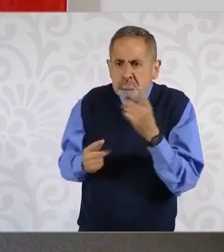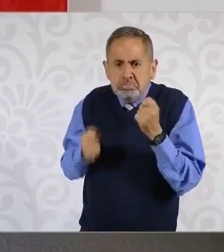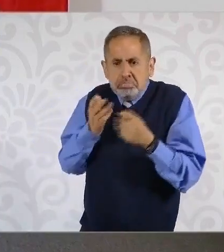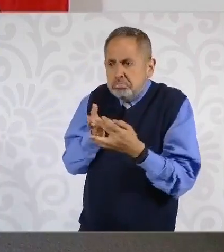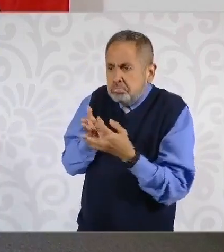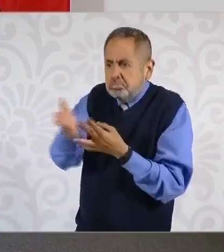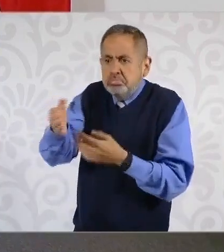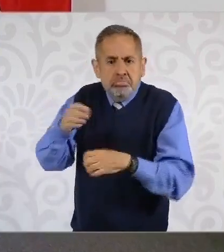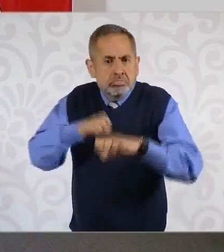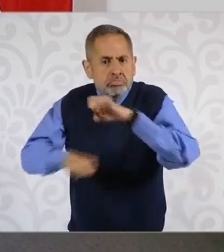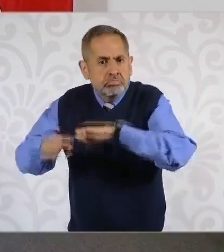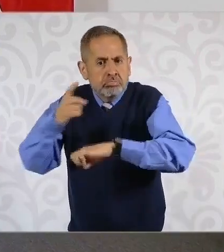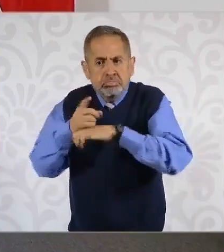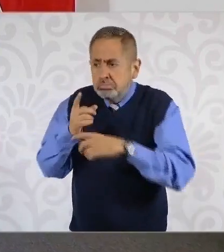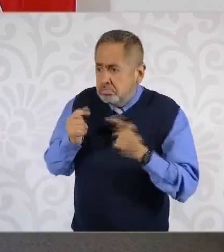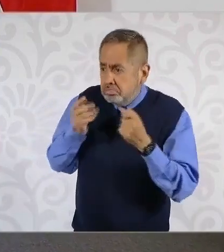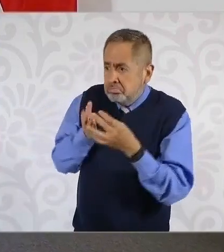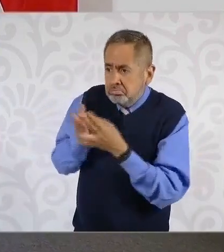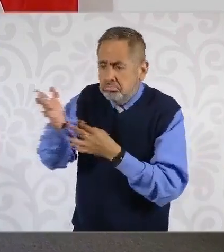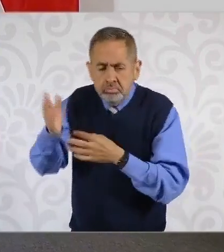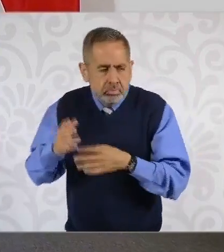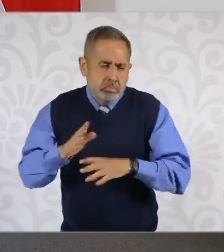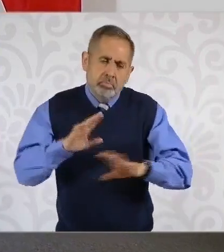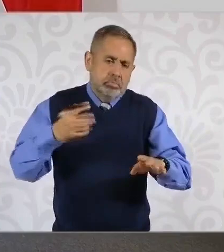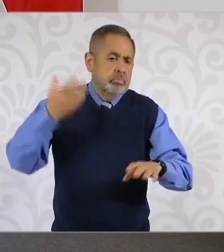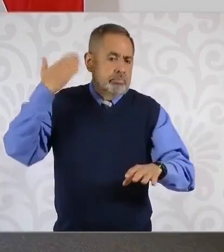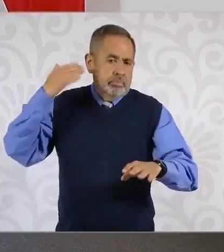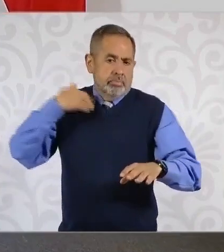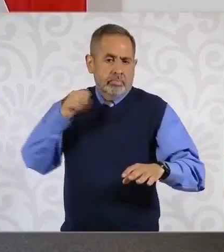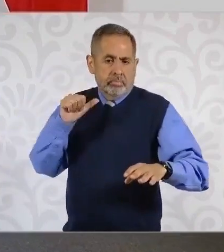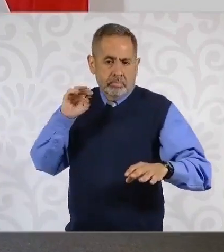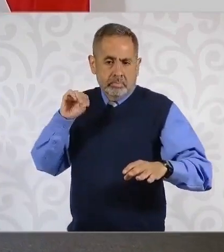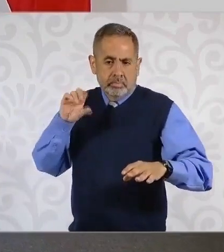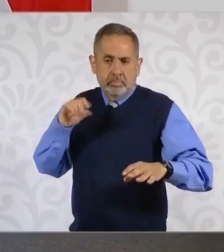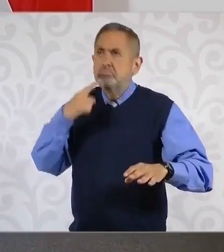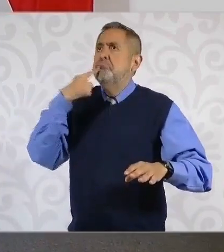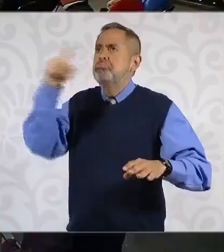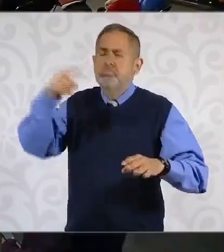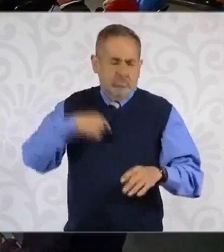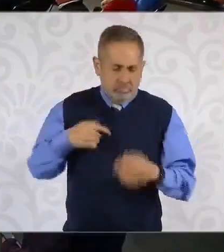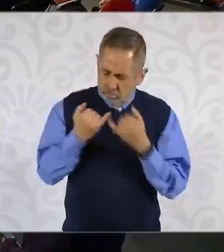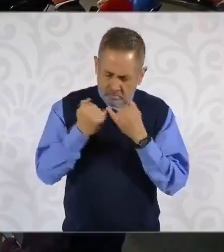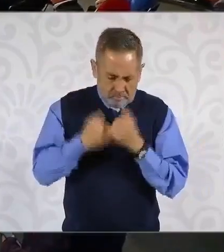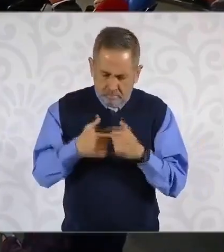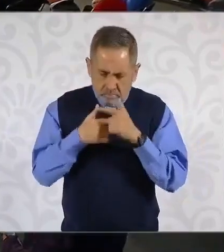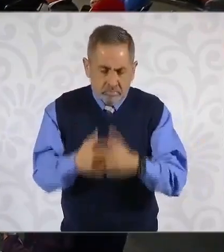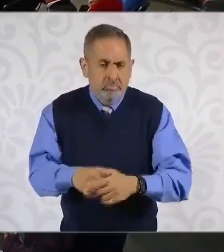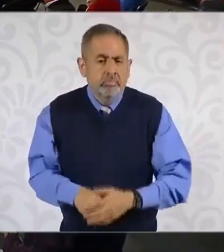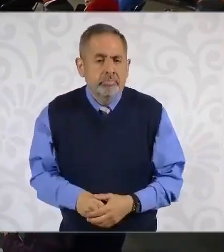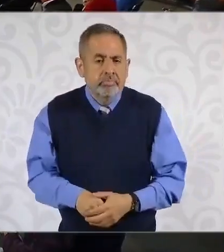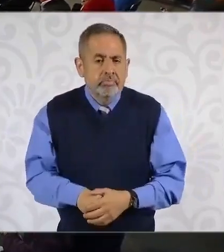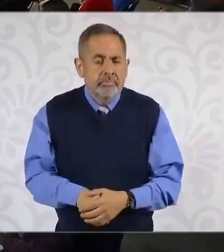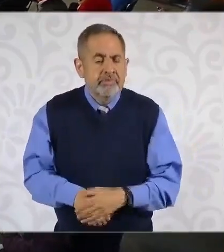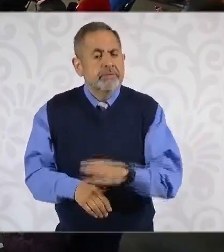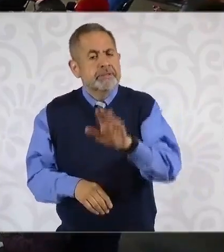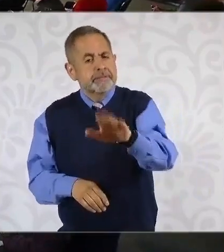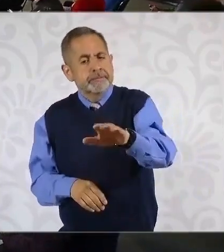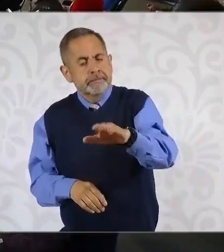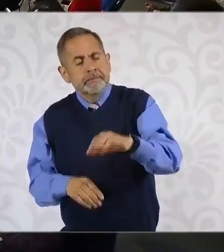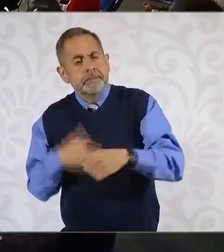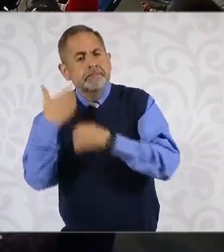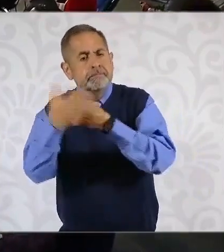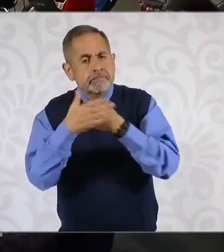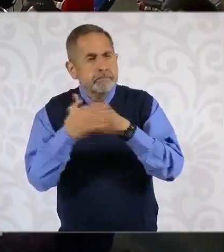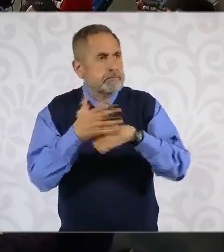en el caso de la Embajada de México en Ecuador. ¿Va a haber alguna preferencia ahora que se acercan las elecciones en